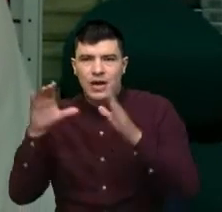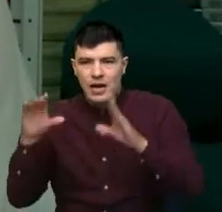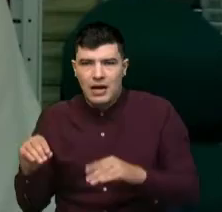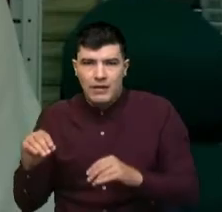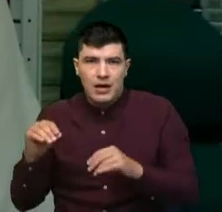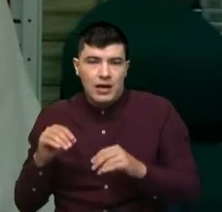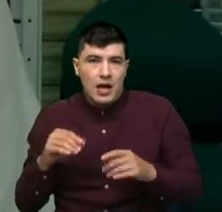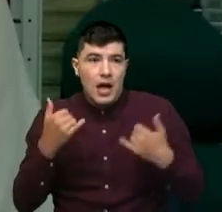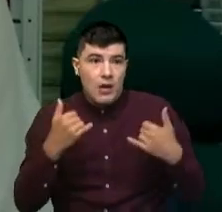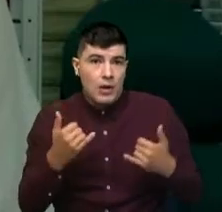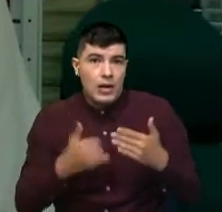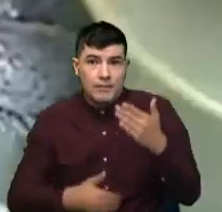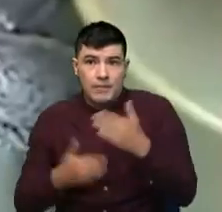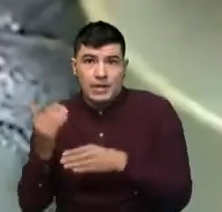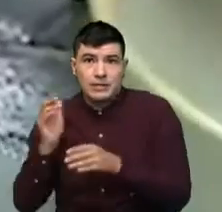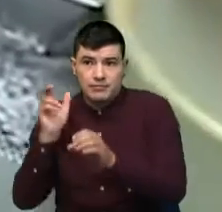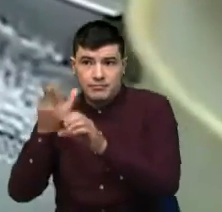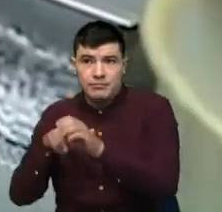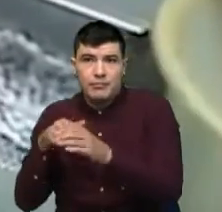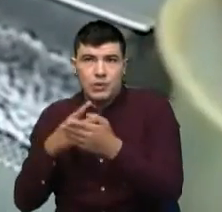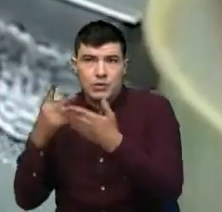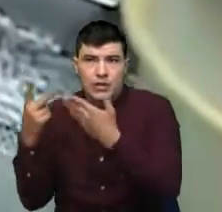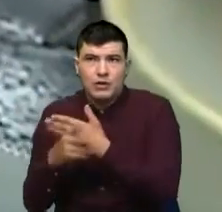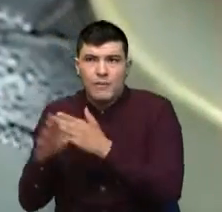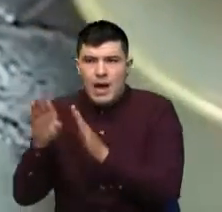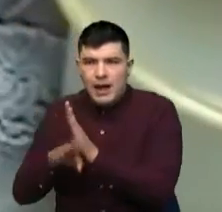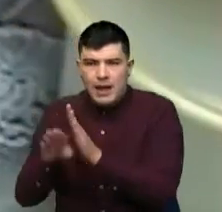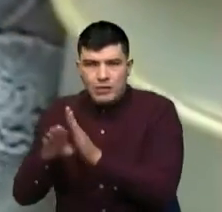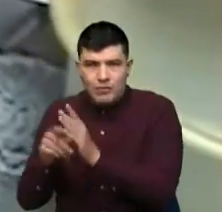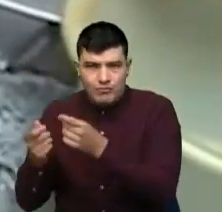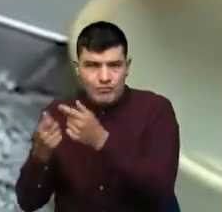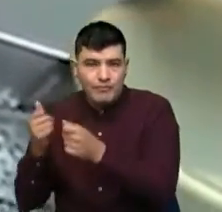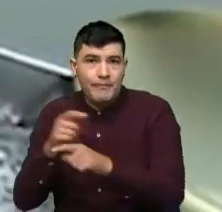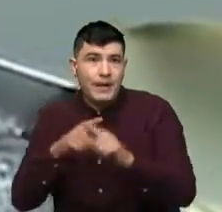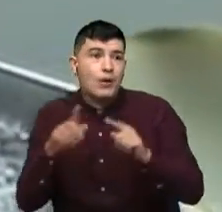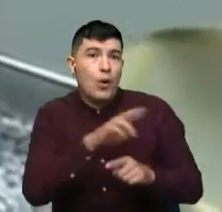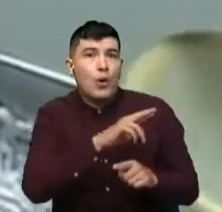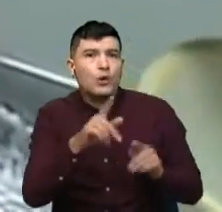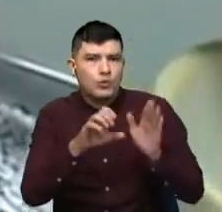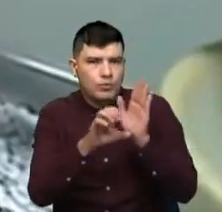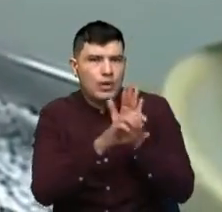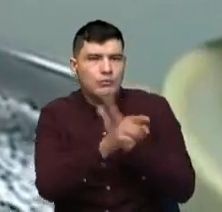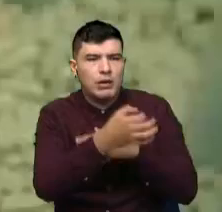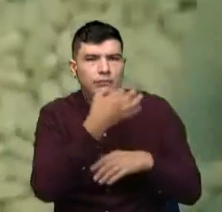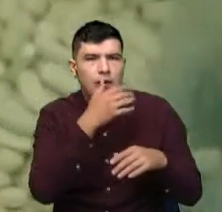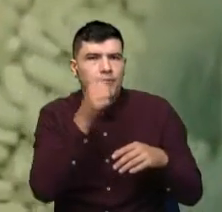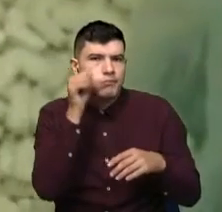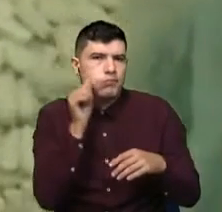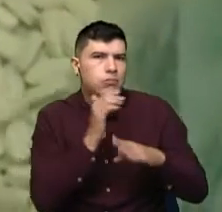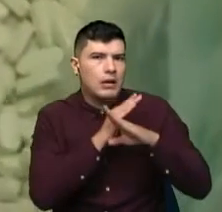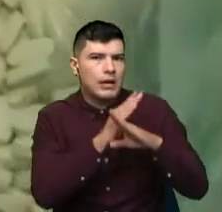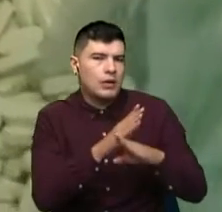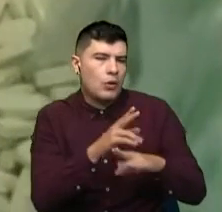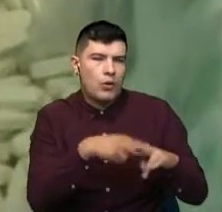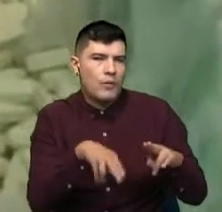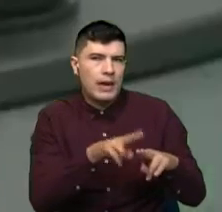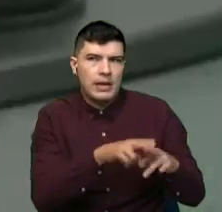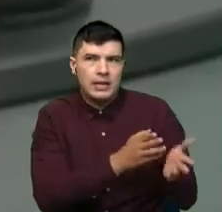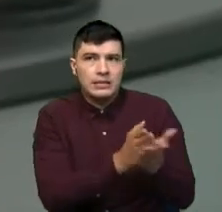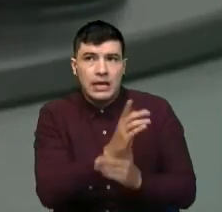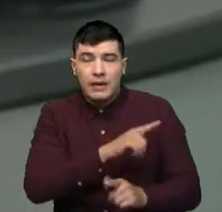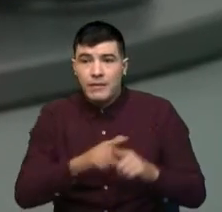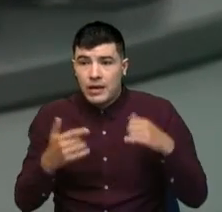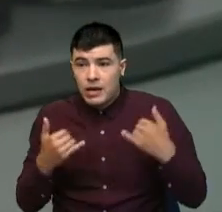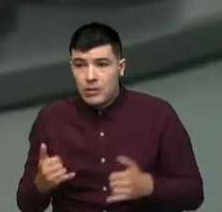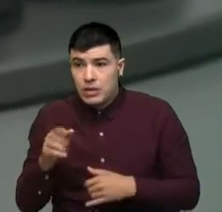pues que entraron en la regulación de precios por su parte la directora técnica de medicamentos y productos biológicos afirmó que no se está